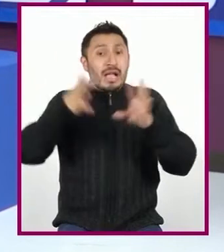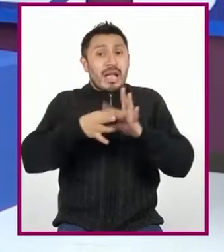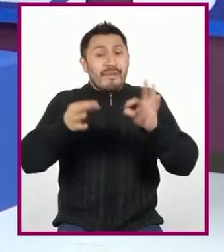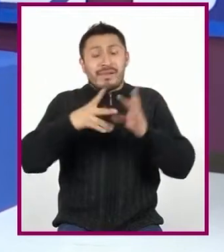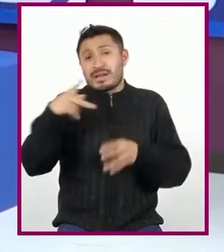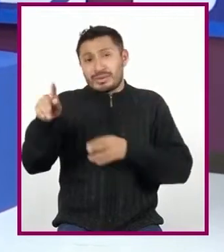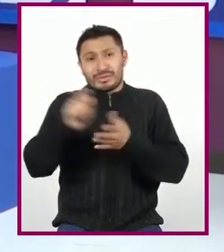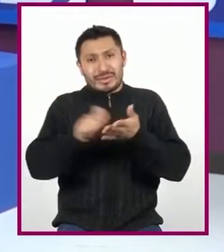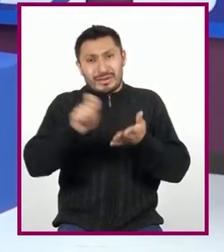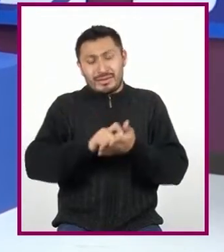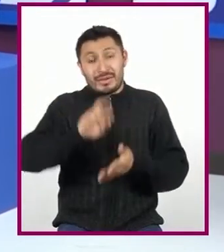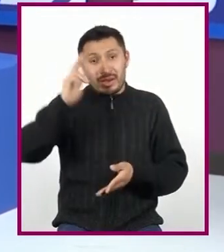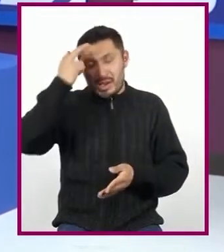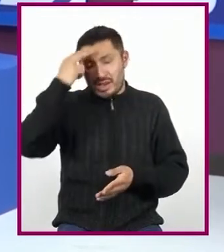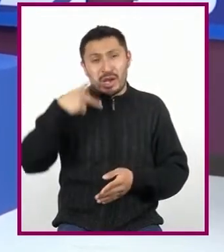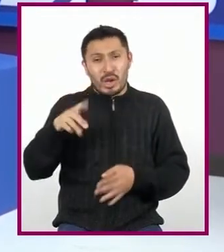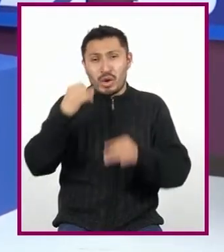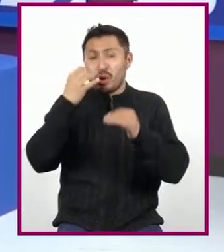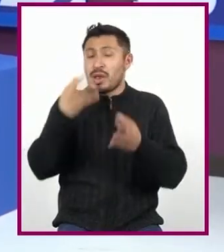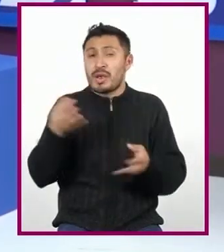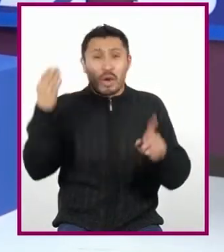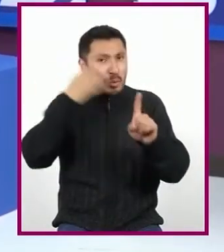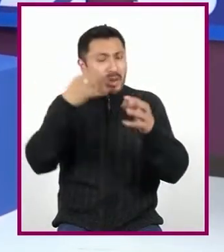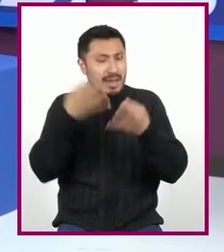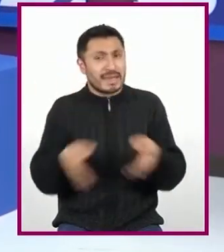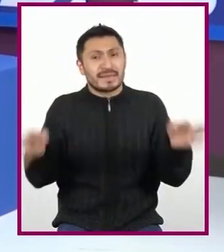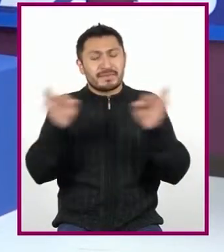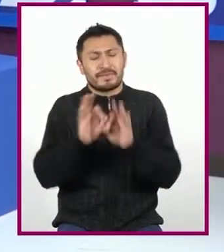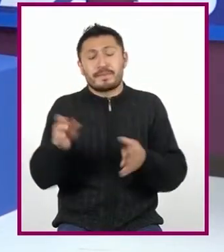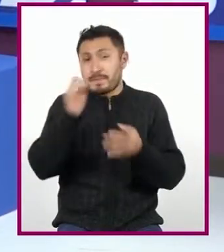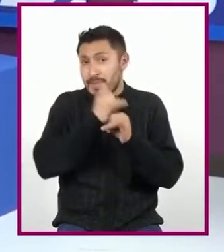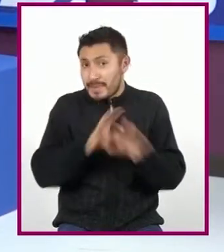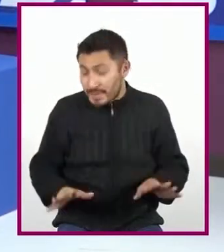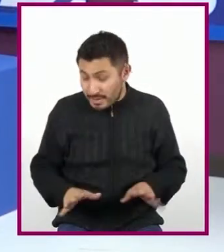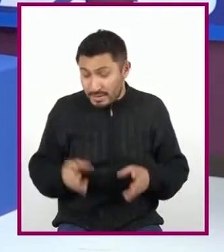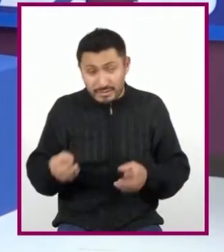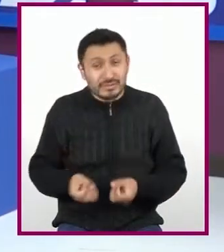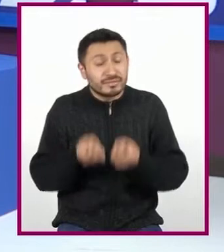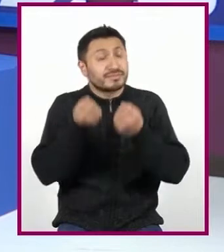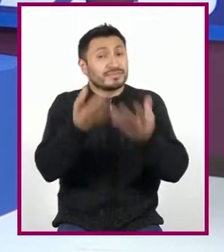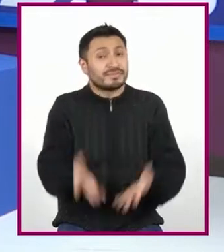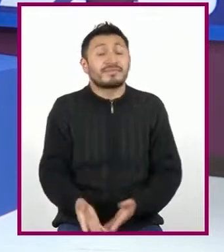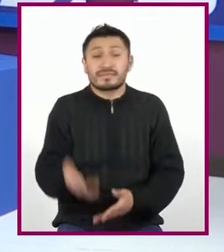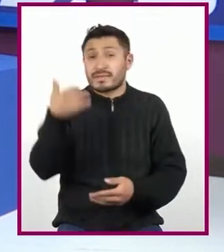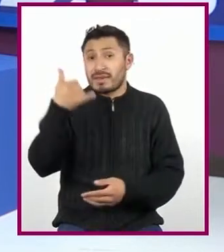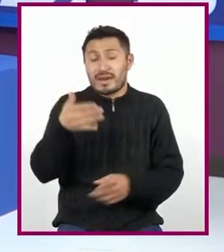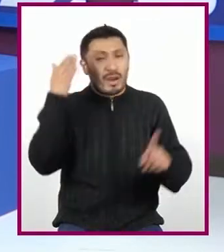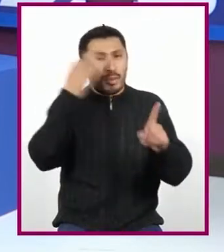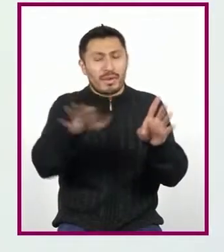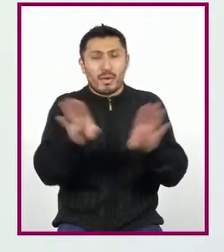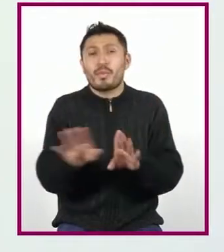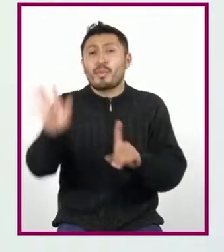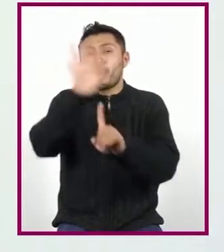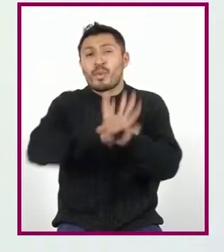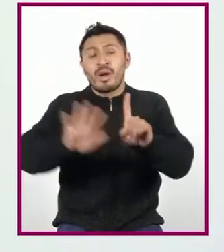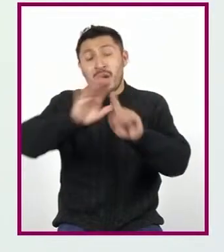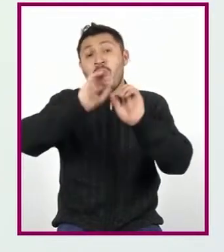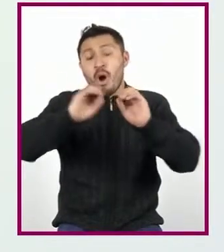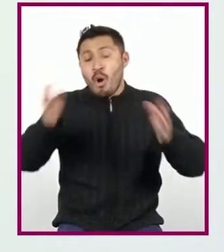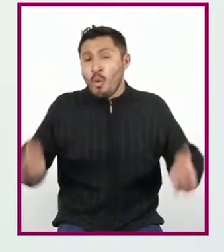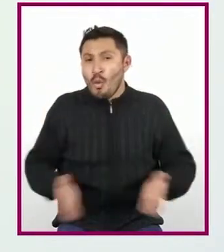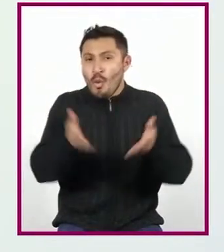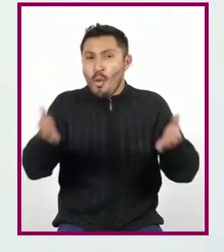por la enseñanza secundaria que la coloca a medio camino entre la ciudad que la vio nacer y su destino. Es un ensayo